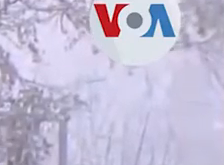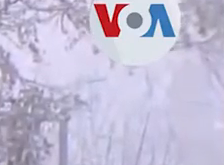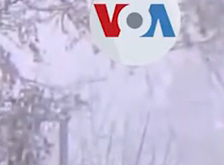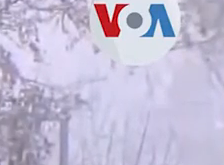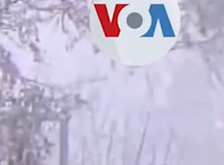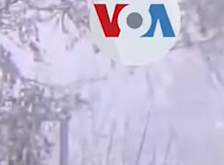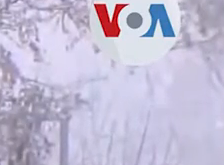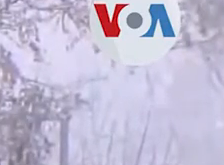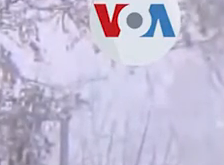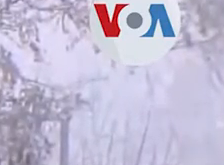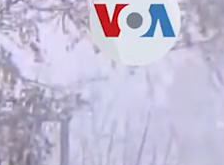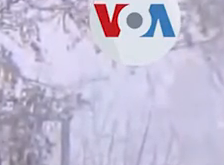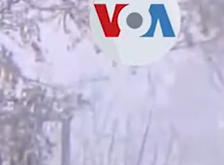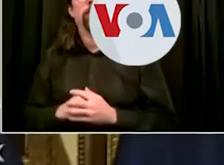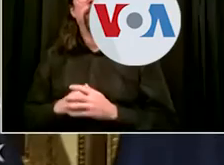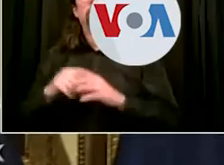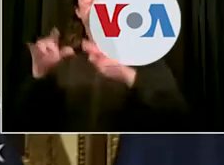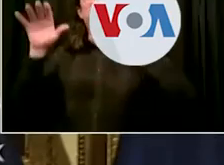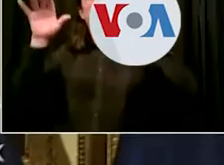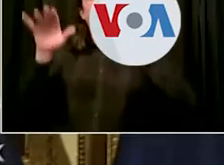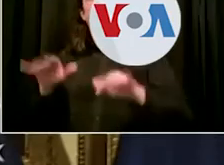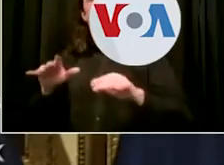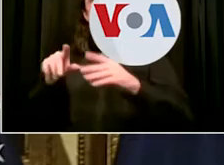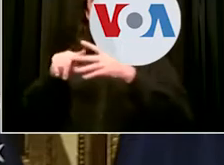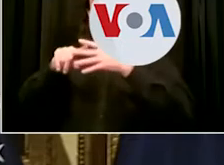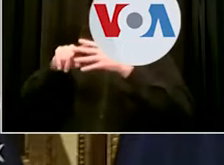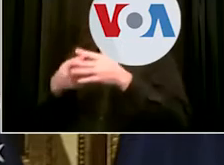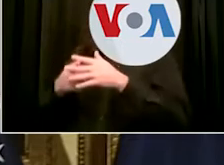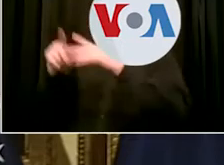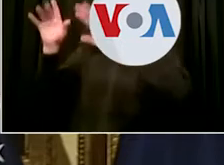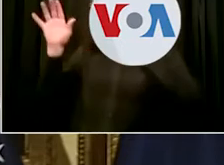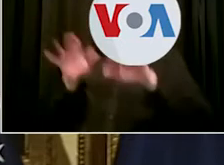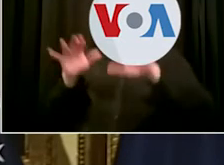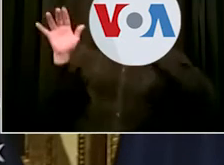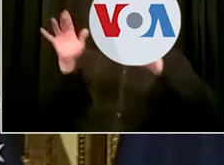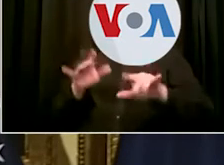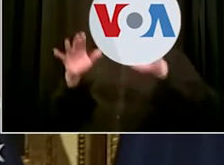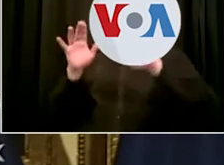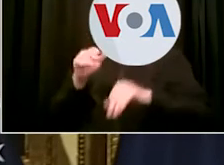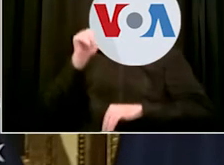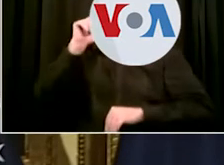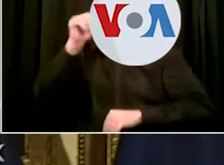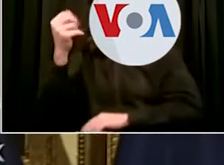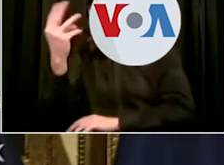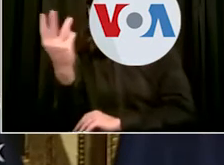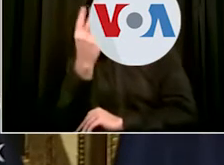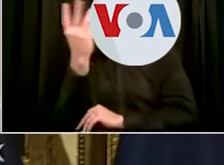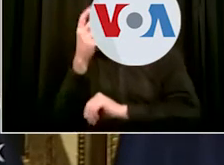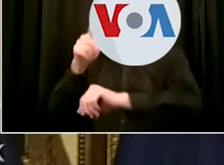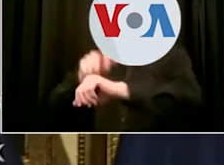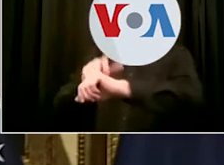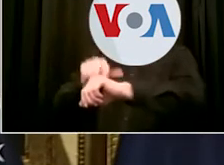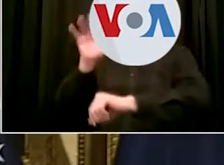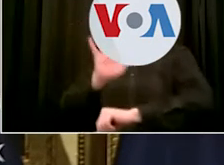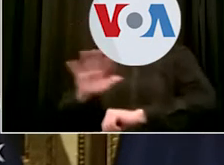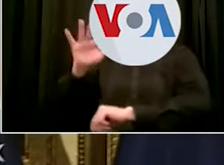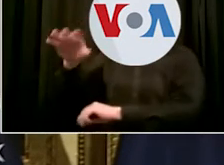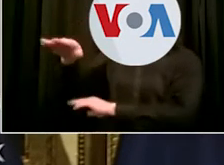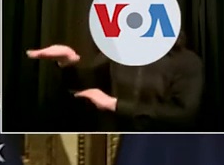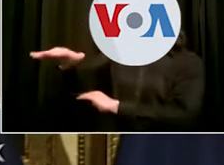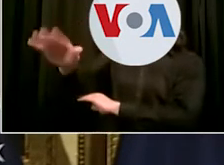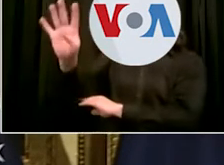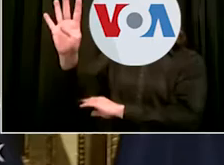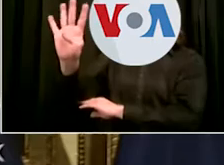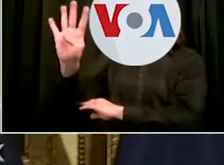aproximadamente 30 kilómetros por hora el jueves viento de hasta 50 millas por hora